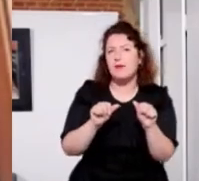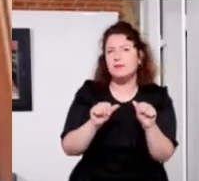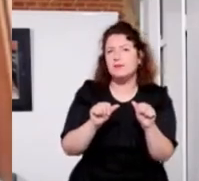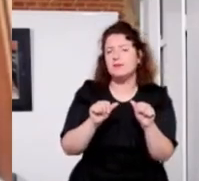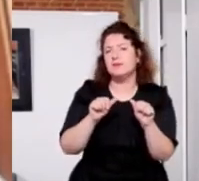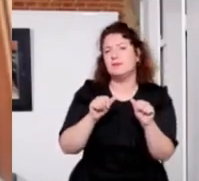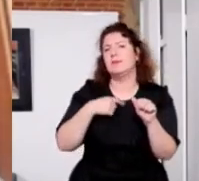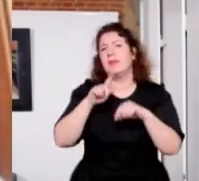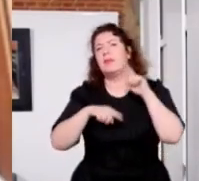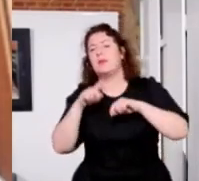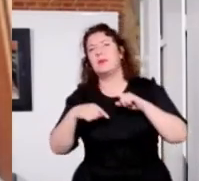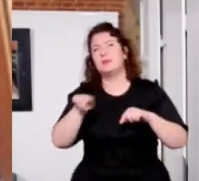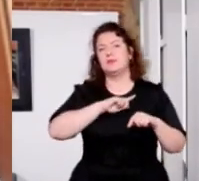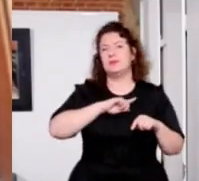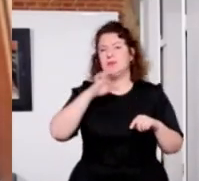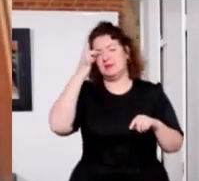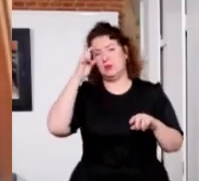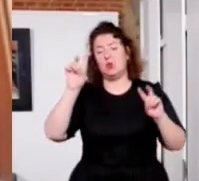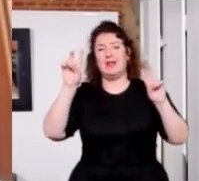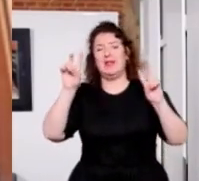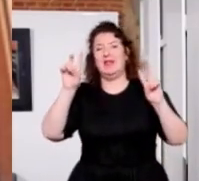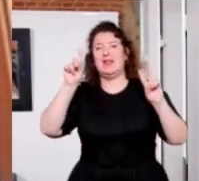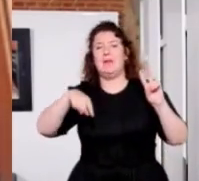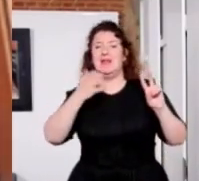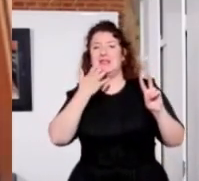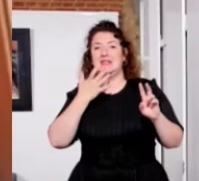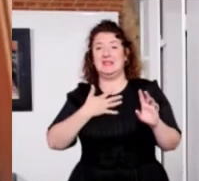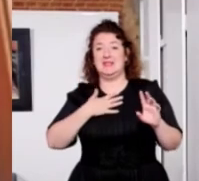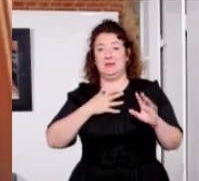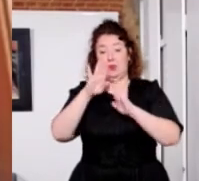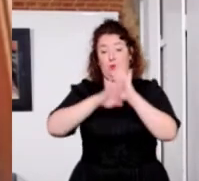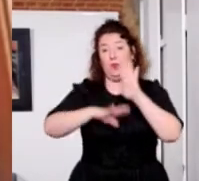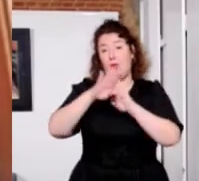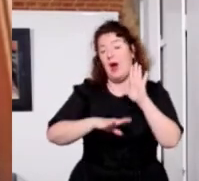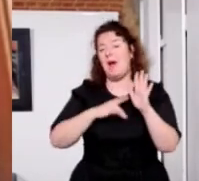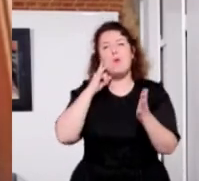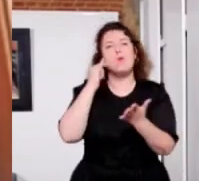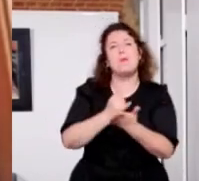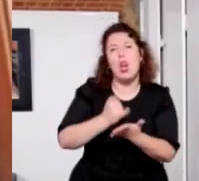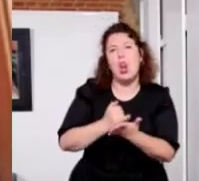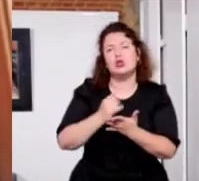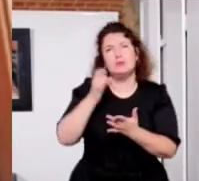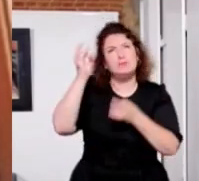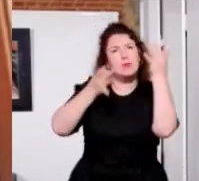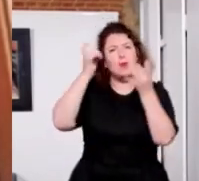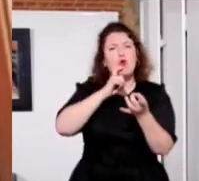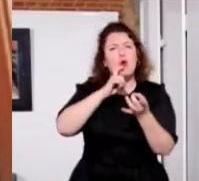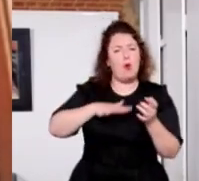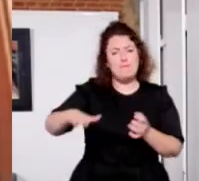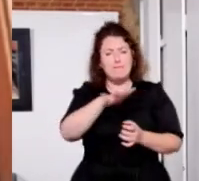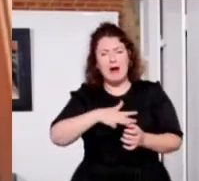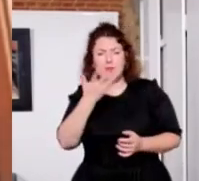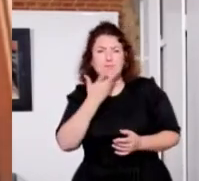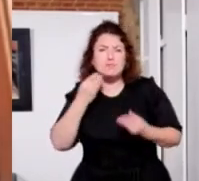a la nueva creatividad de los que están haciendo ese programa piloto en ese barrio. Qué